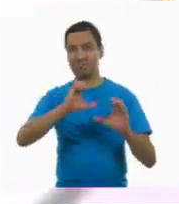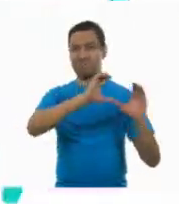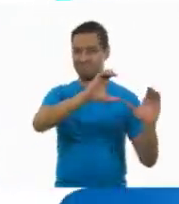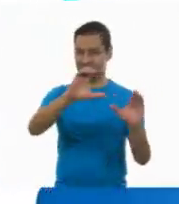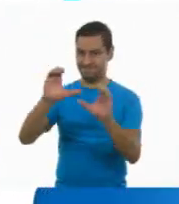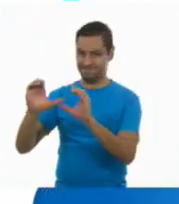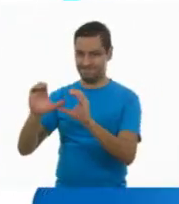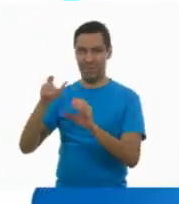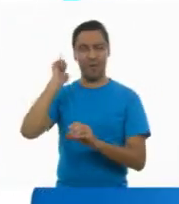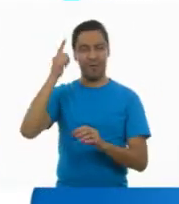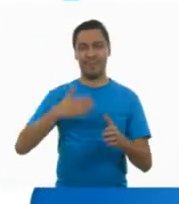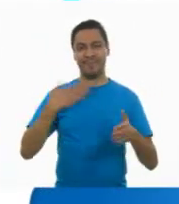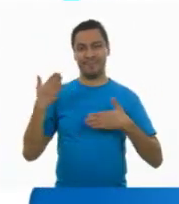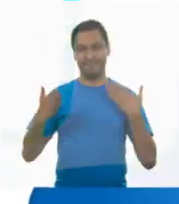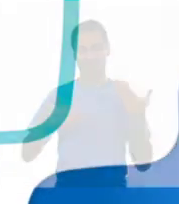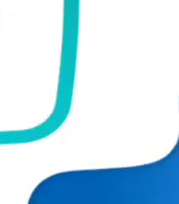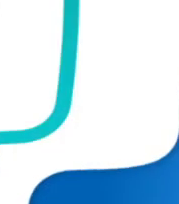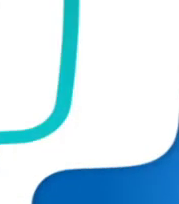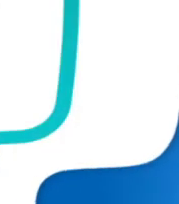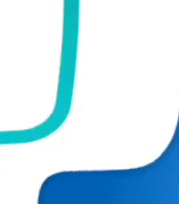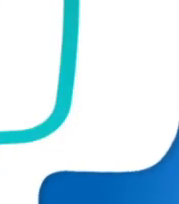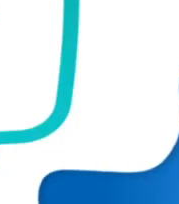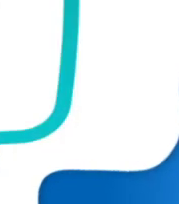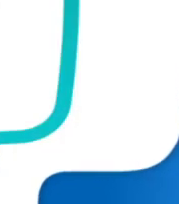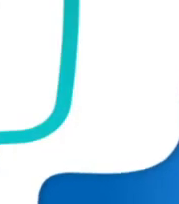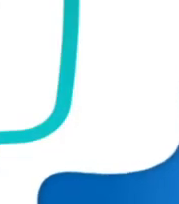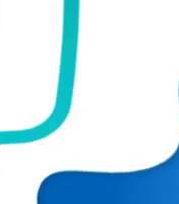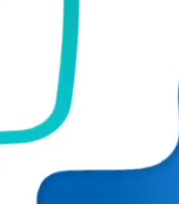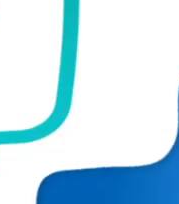disfrutado tanto como nosotros.